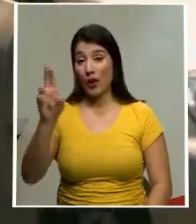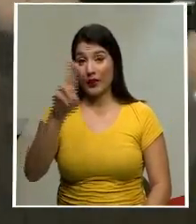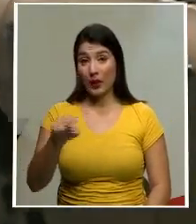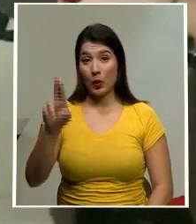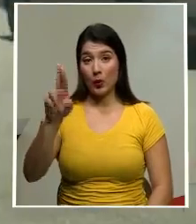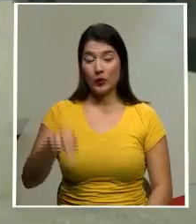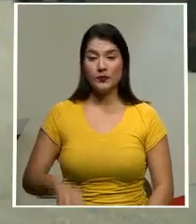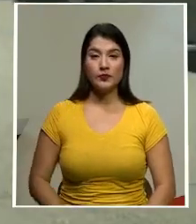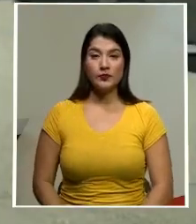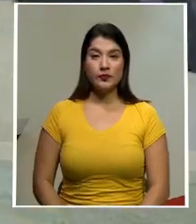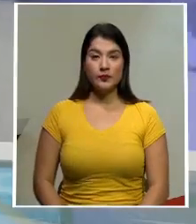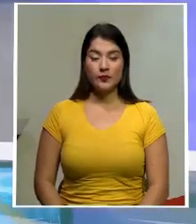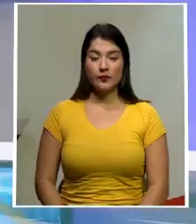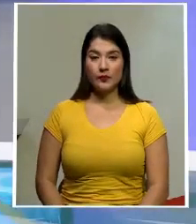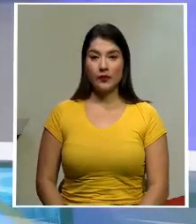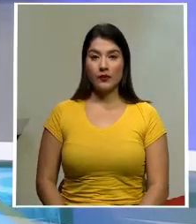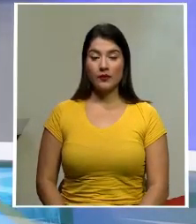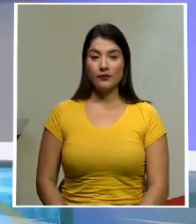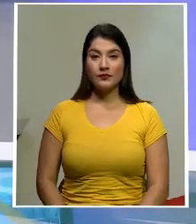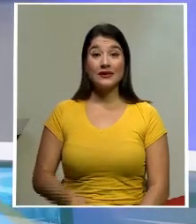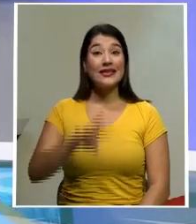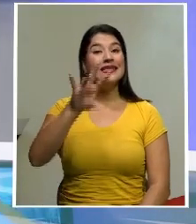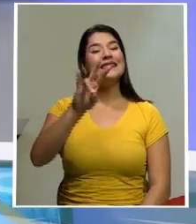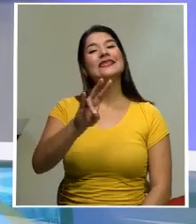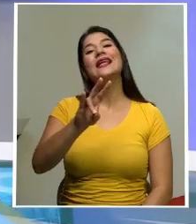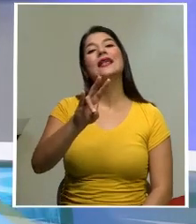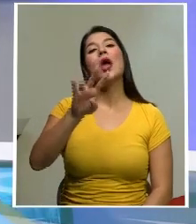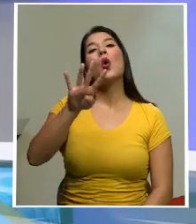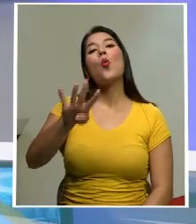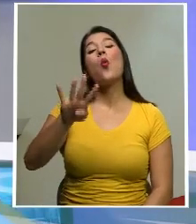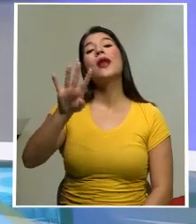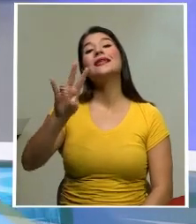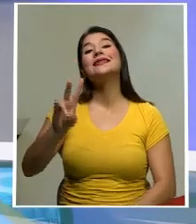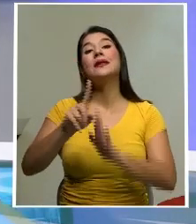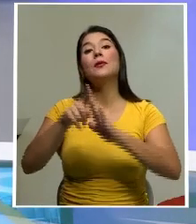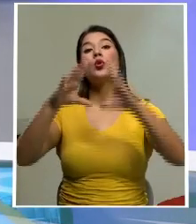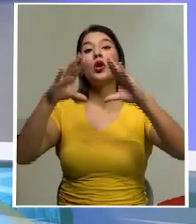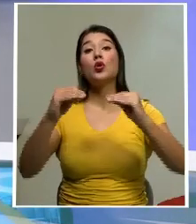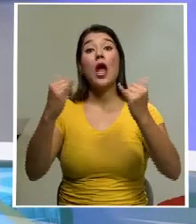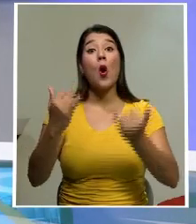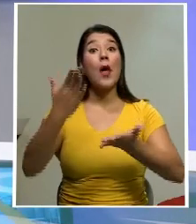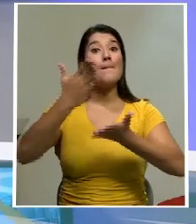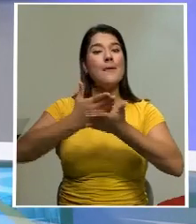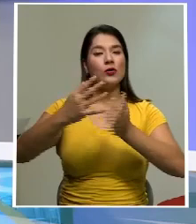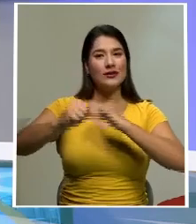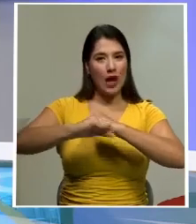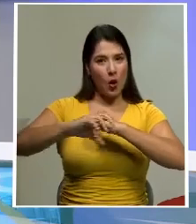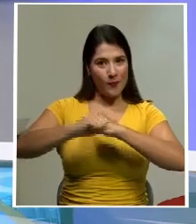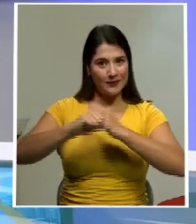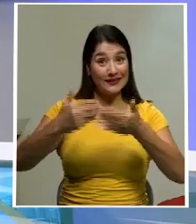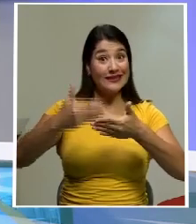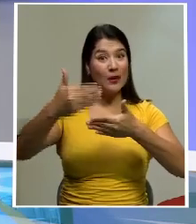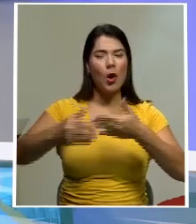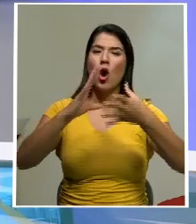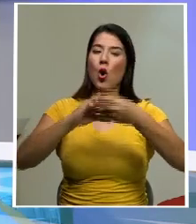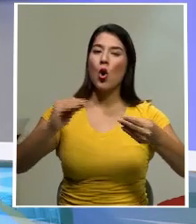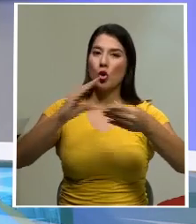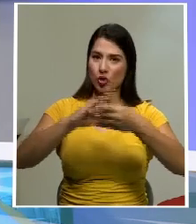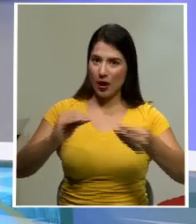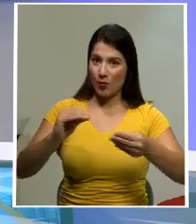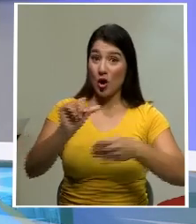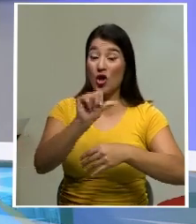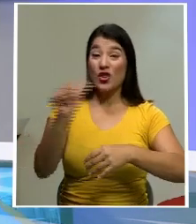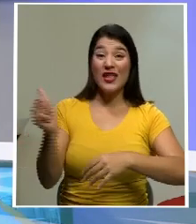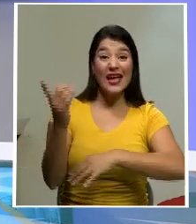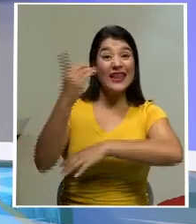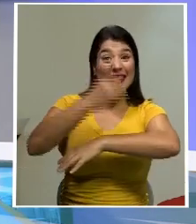colones. Son las 7 de la noche con 47 minutos. Vamos a hacer una pausa comercial. Al volver le contamos que tras 10 días de